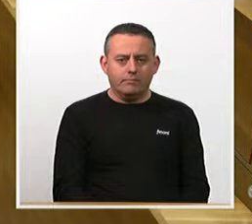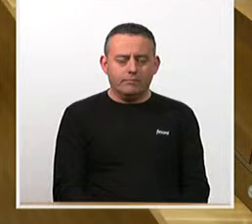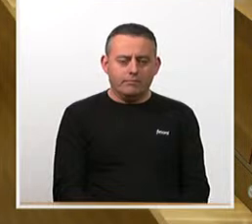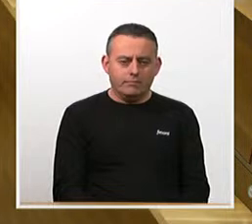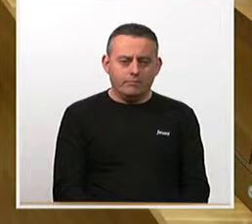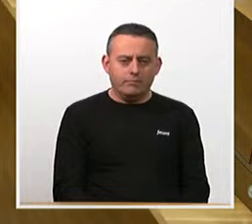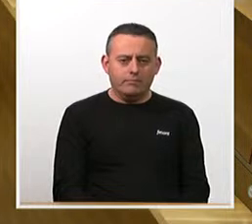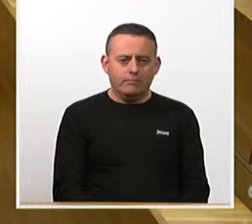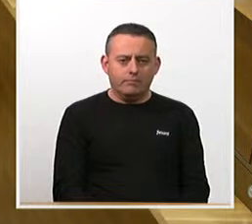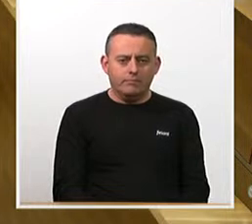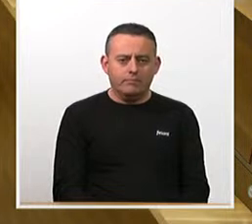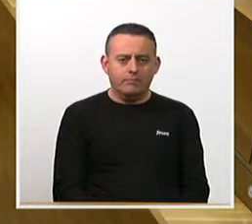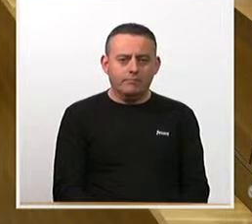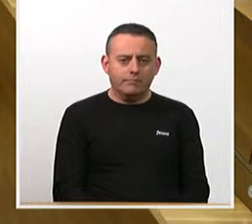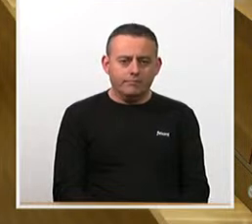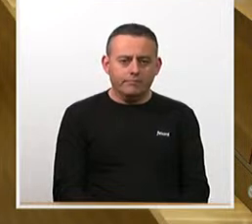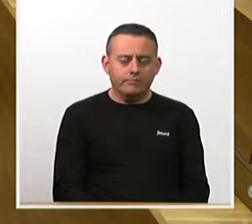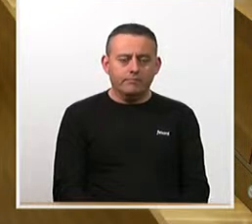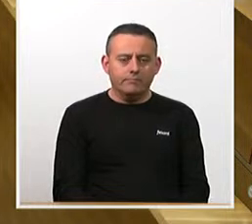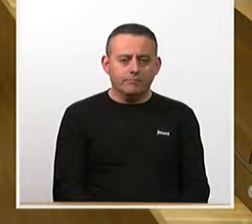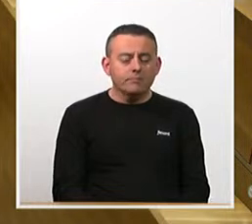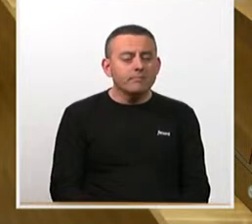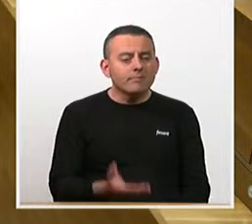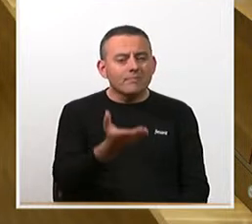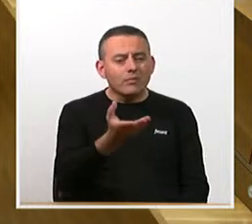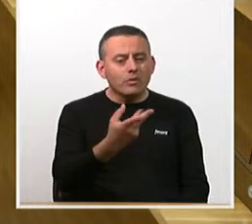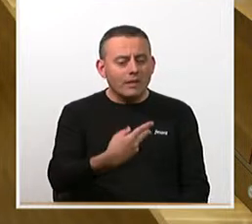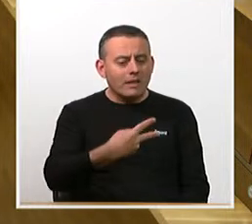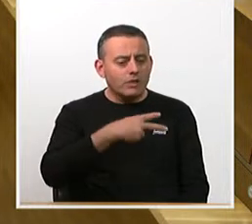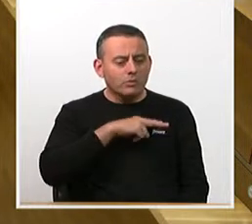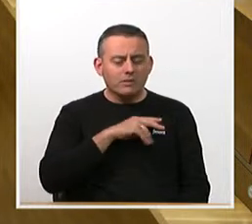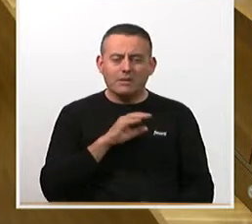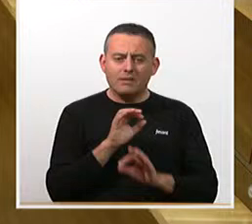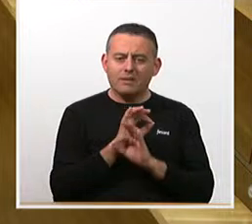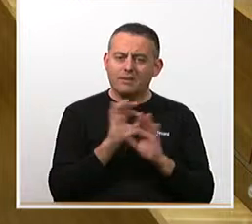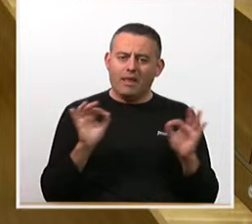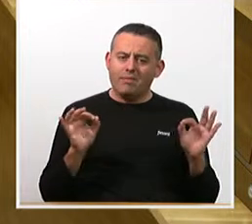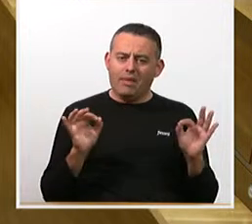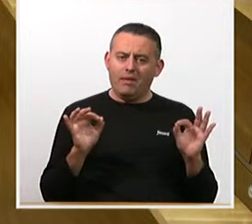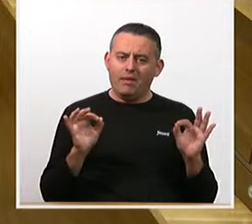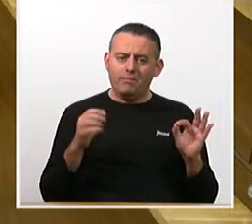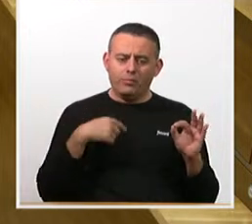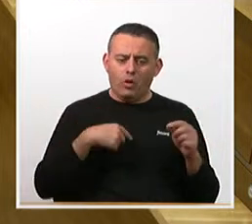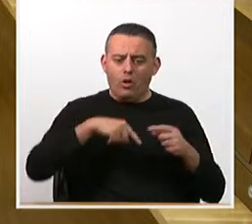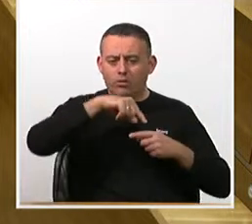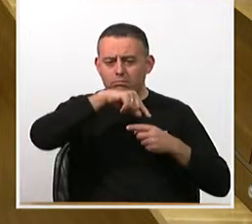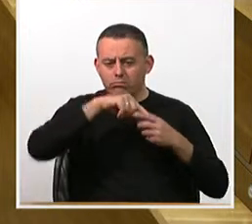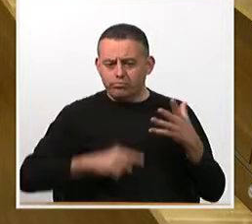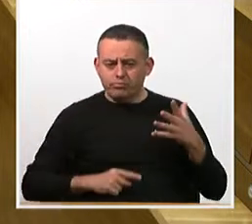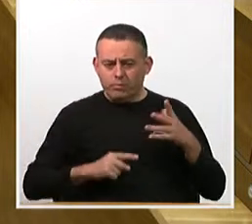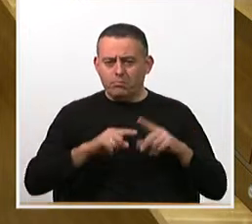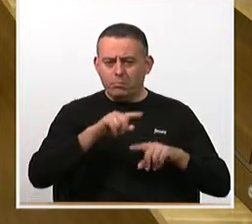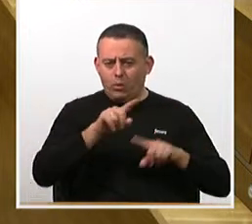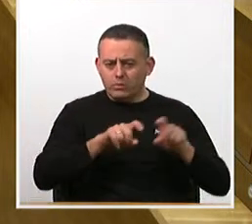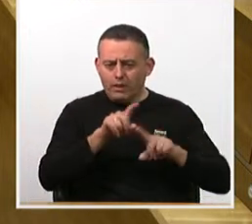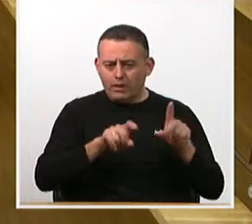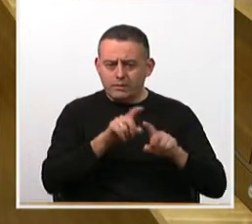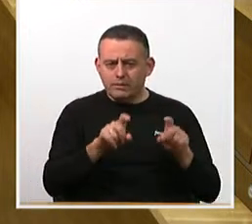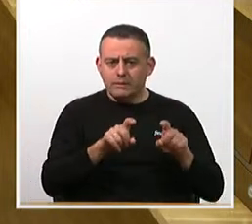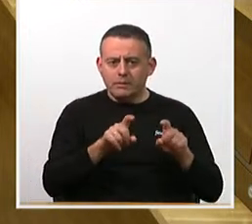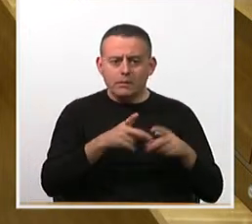Gracias señor conseller no me ha contestado usted a ninguna pregunta de to a ninguna no se